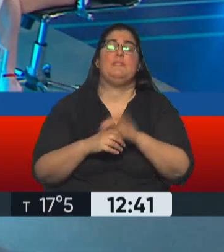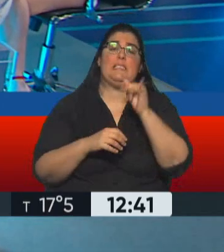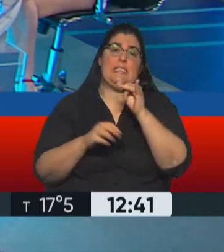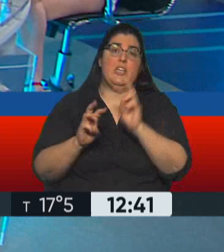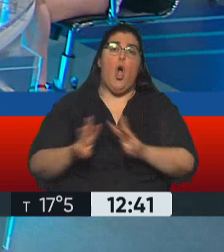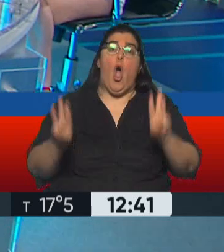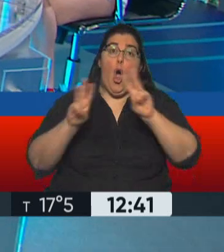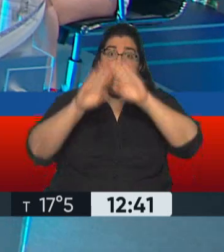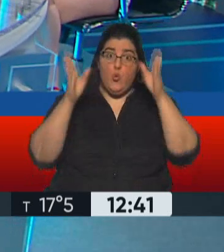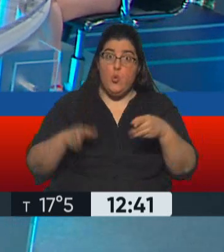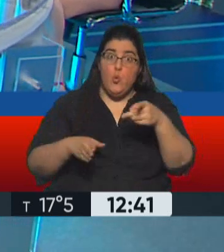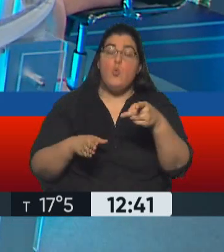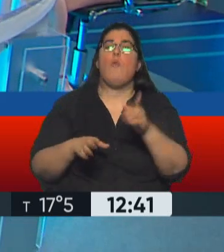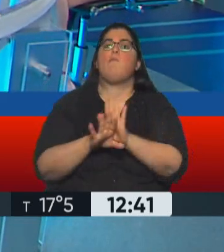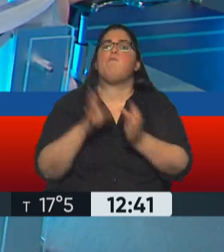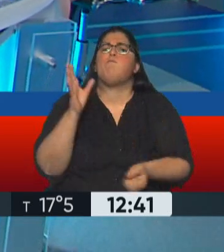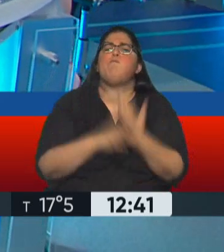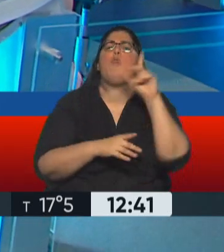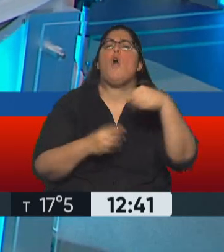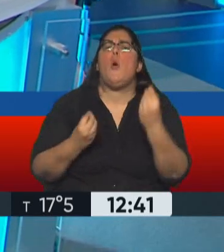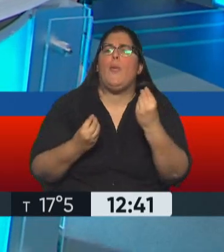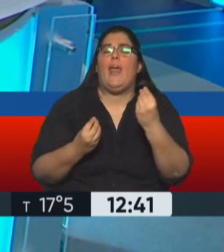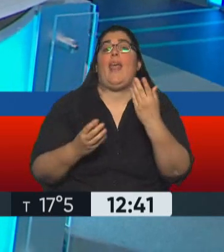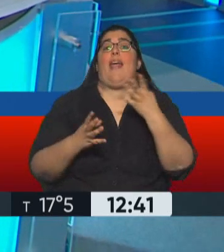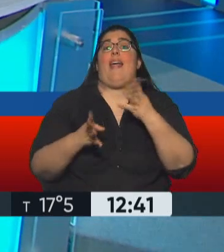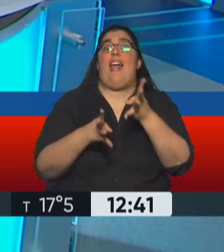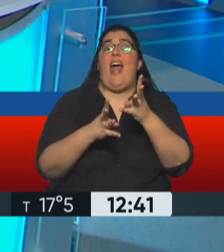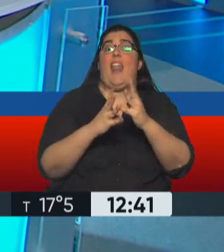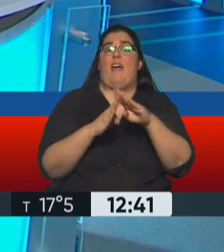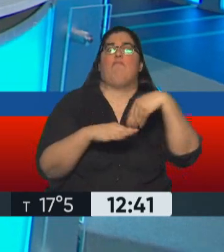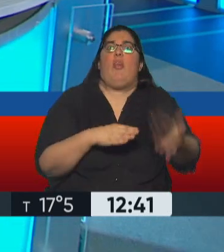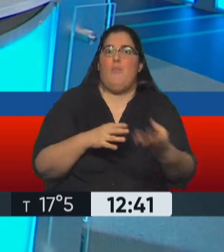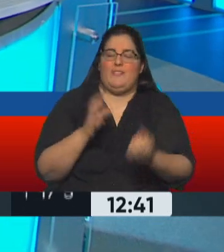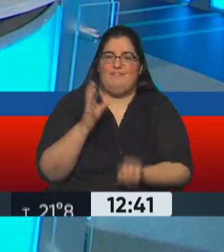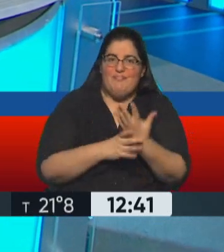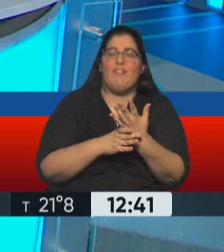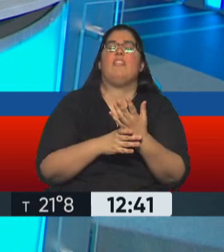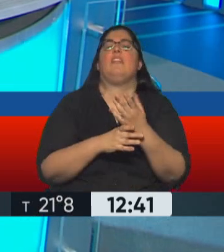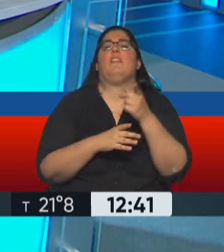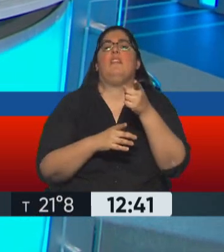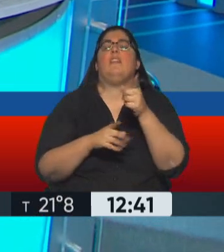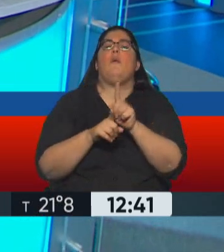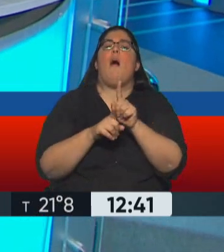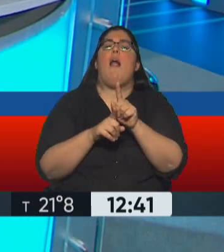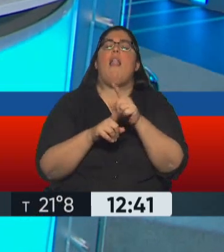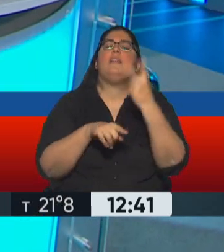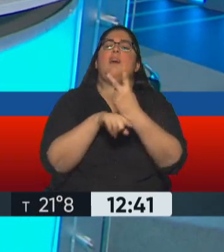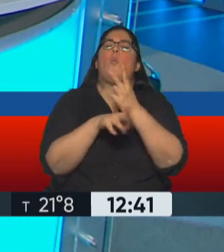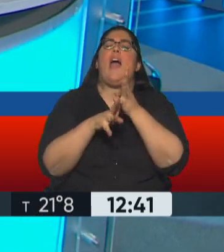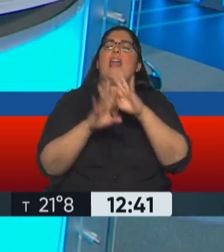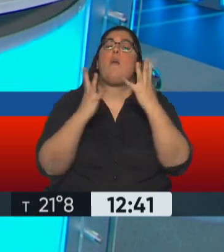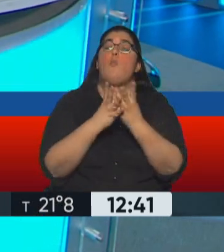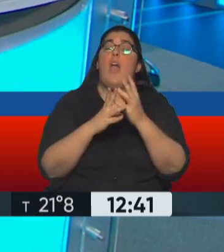Unidas, que nació después de la posguerra y refleja en buena medida el orden creado a partir de los ganadores de la Segunda Guerra